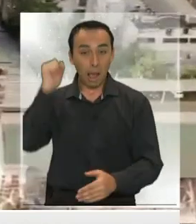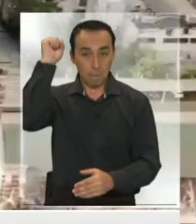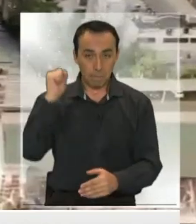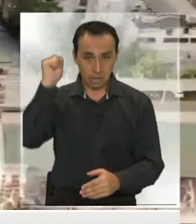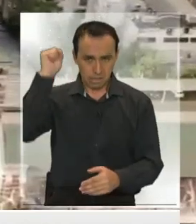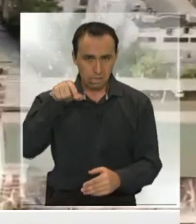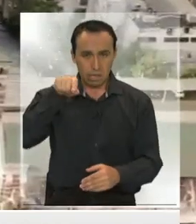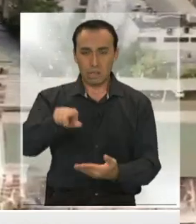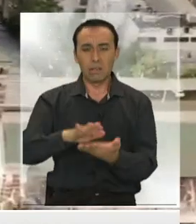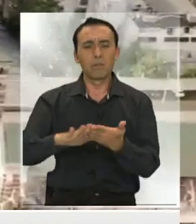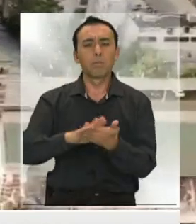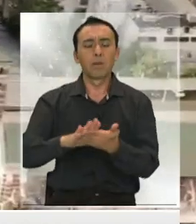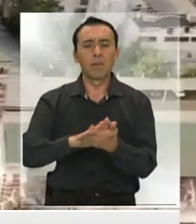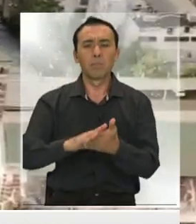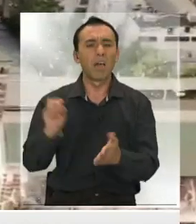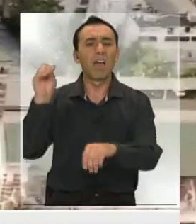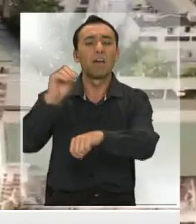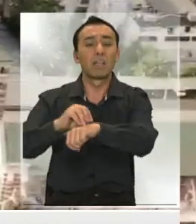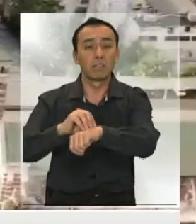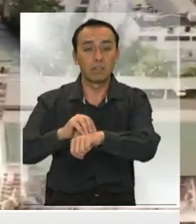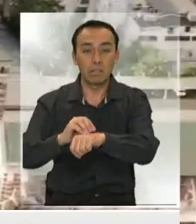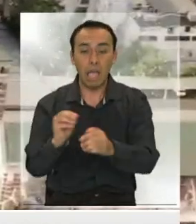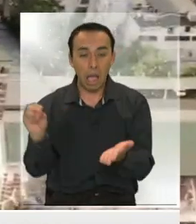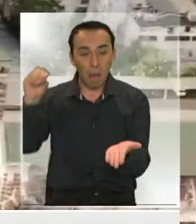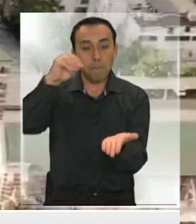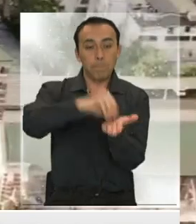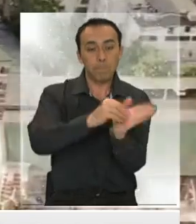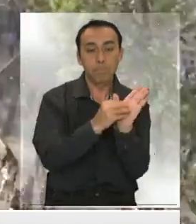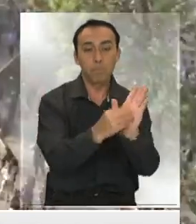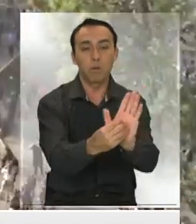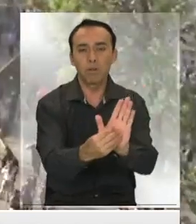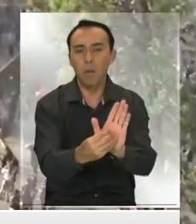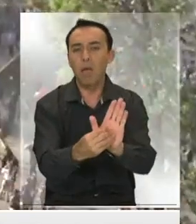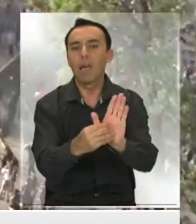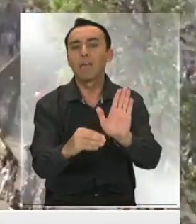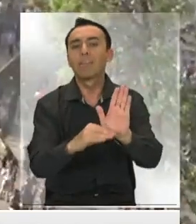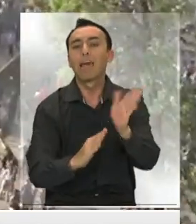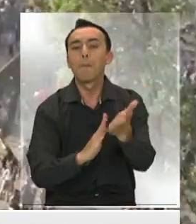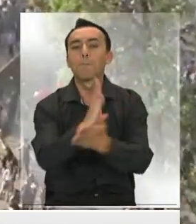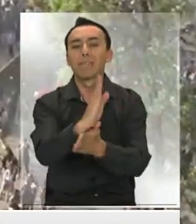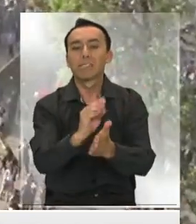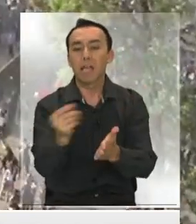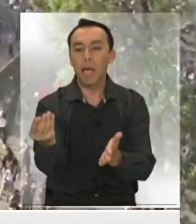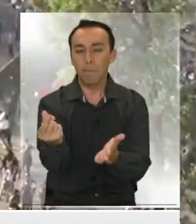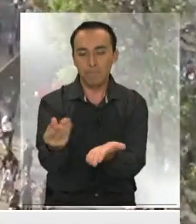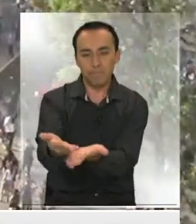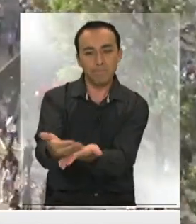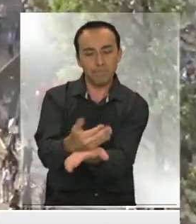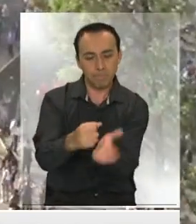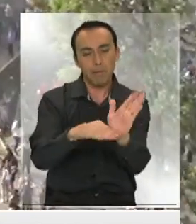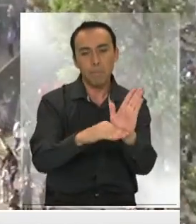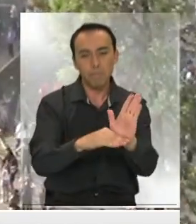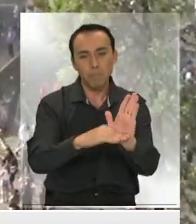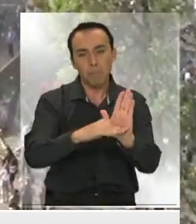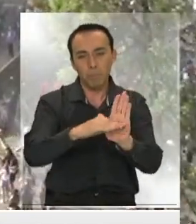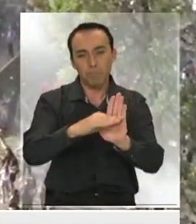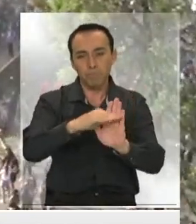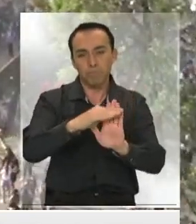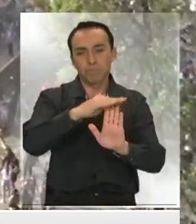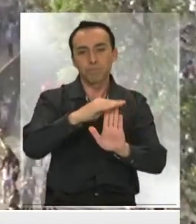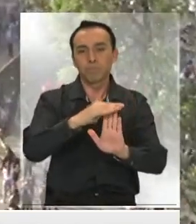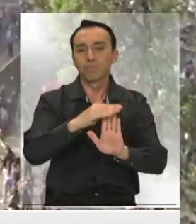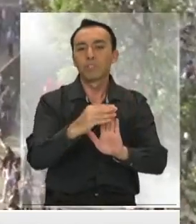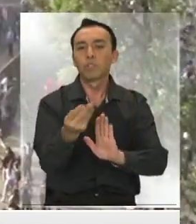de sus anuncios, por ejemplo, es que ponga un piso mínimo de salario mínimo muy distinto al que tenemos al día de hoy. O sea, que suba el salario